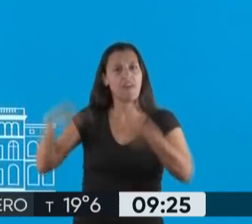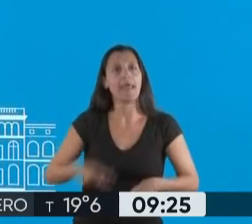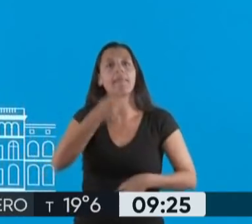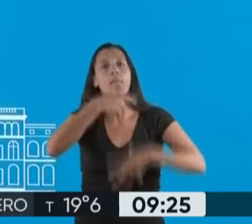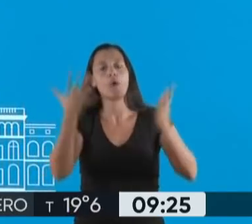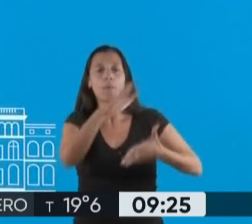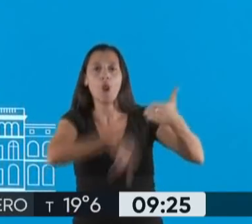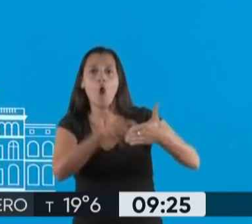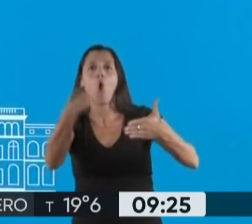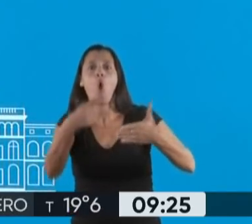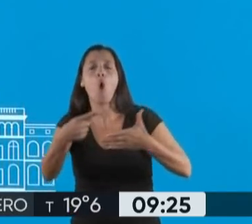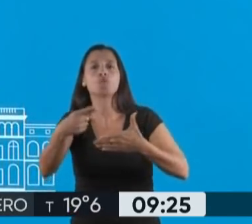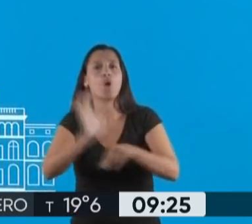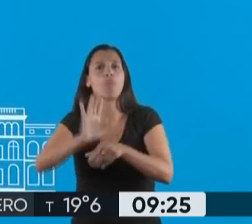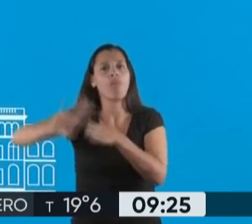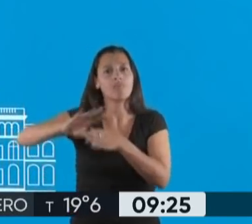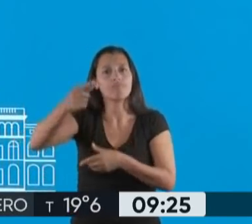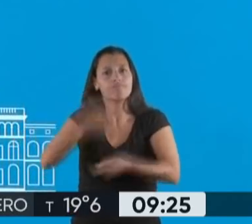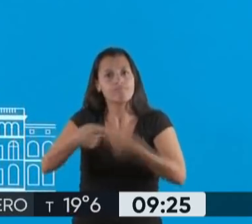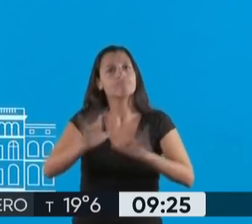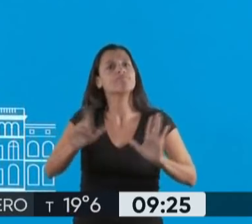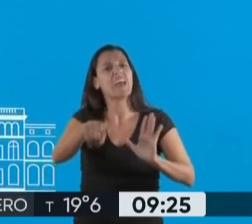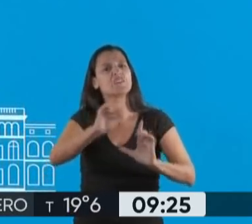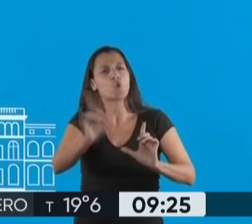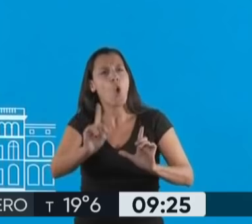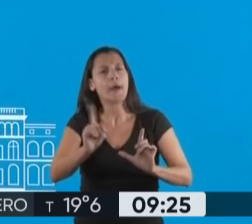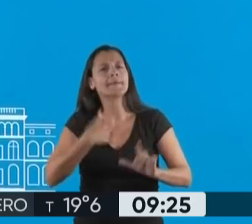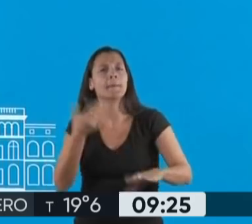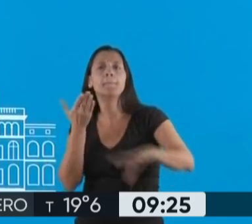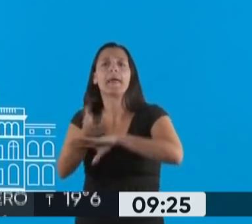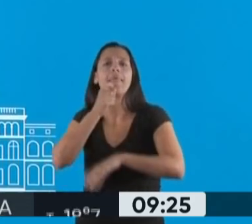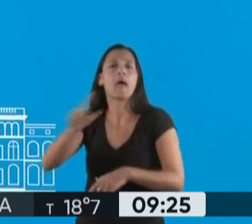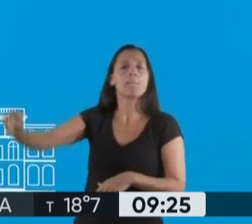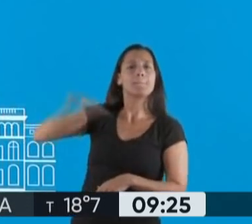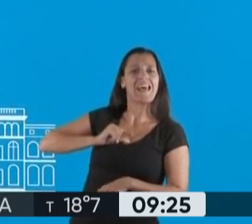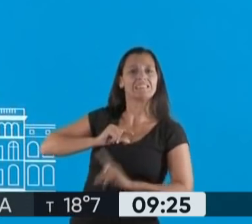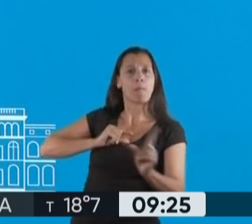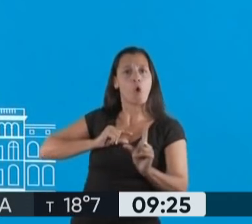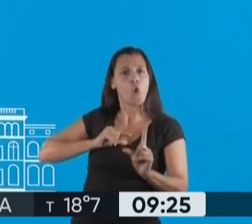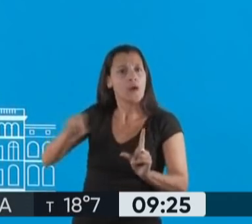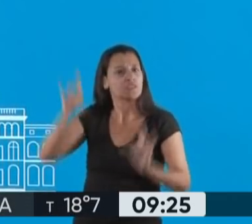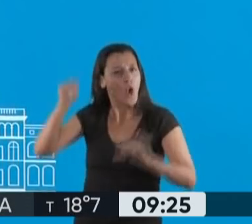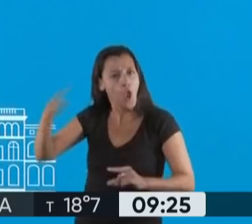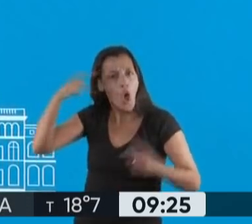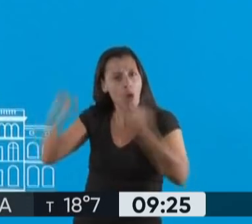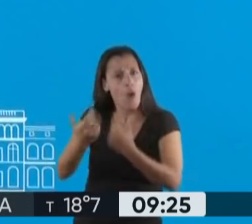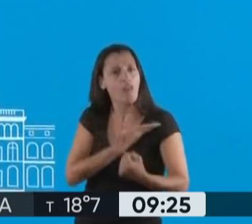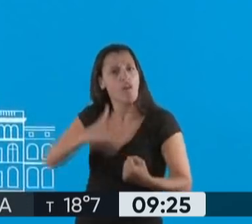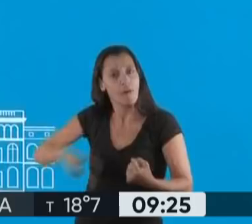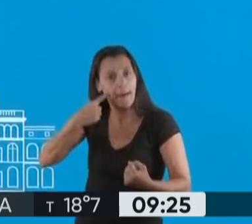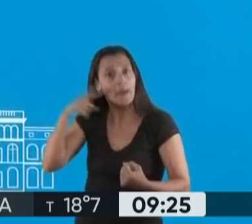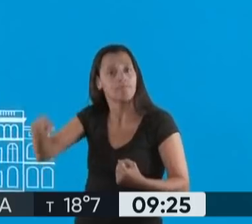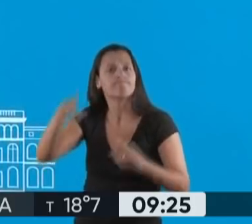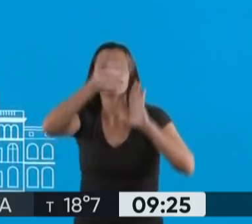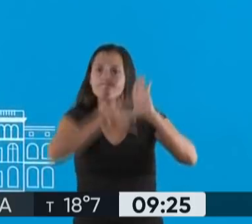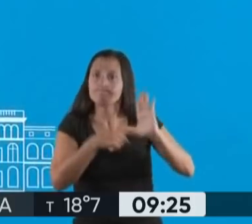otros acreedores, digamos, no es algo en el cual uno pide un préstamo y se lo dan, digamos. Lo que se acuerda con el Fondo Monetario Internacional es un